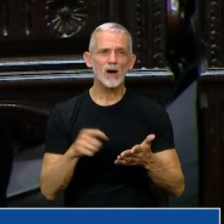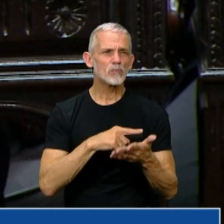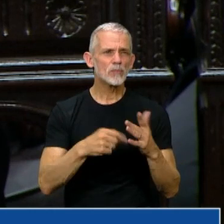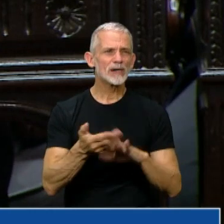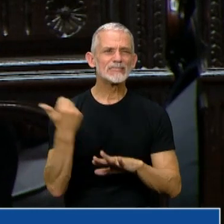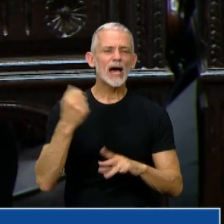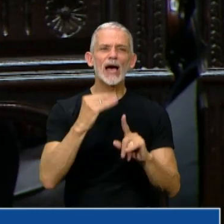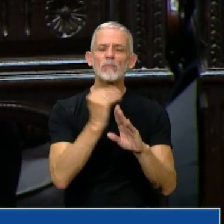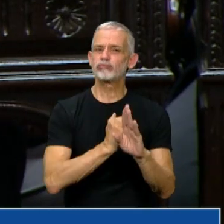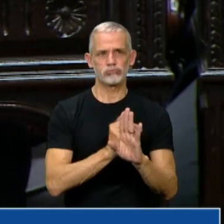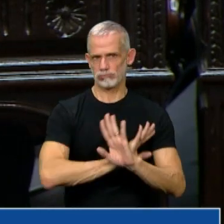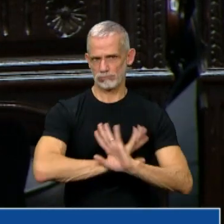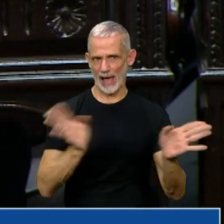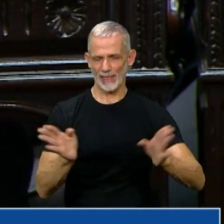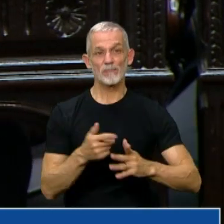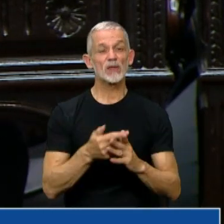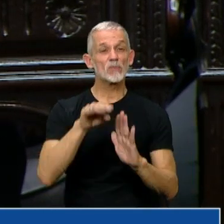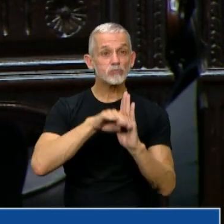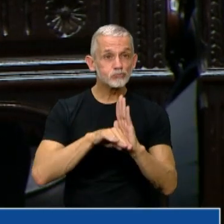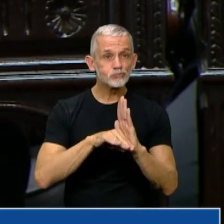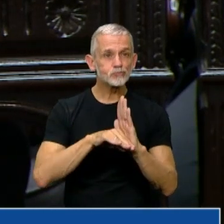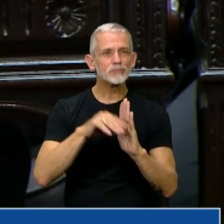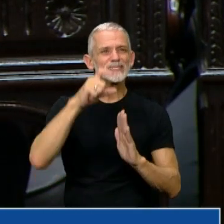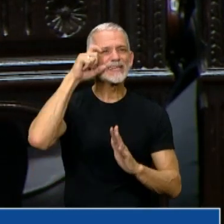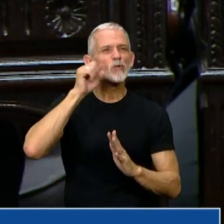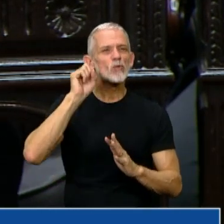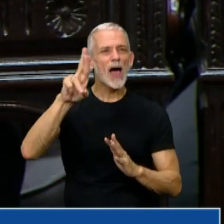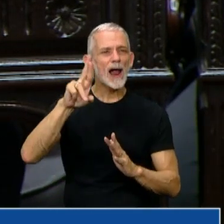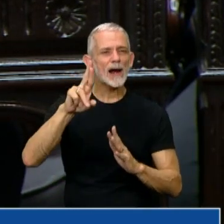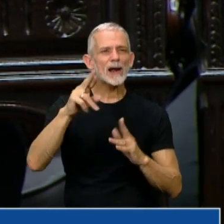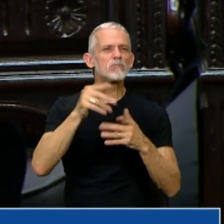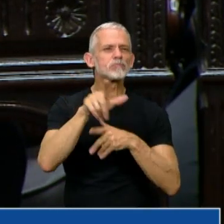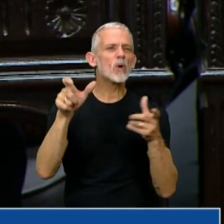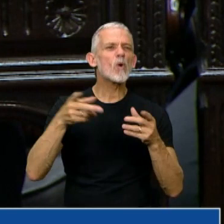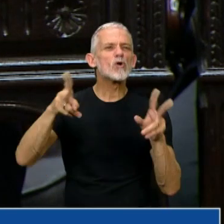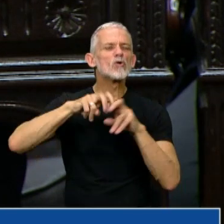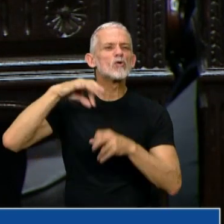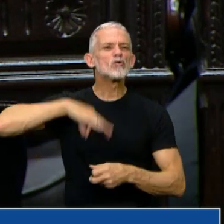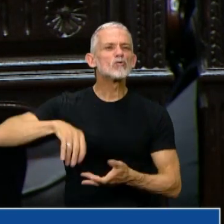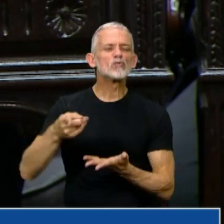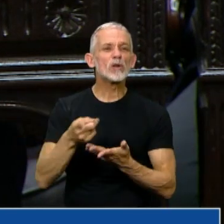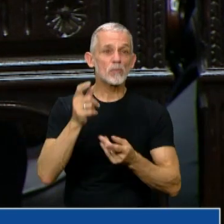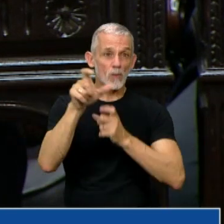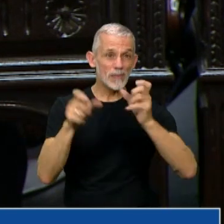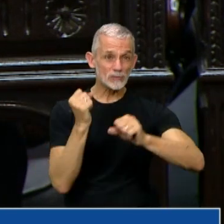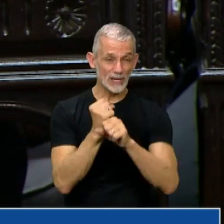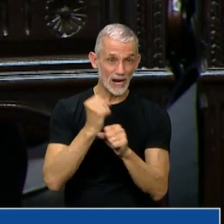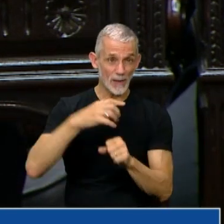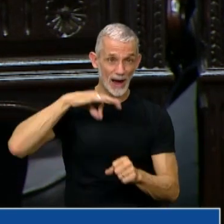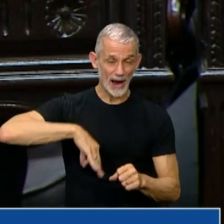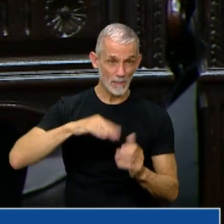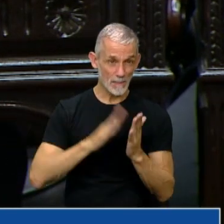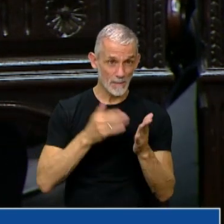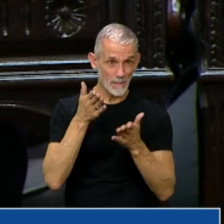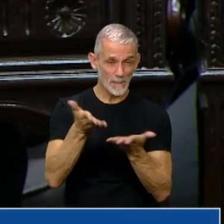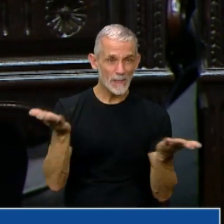de deducciones. El régimen cedular alcanza a los ingresos percibidos por el trabajador en relación de